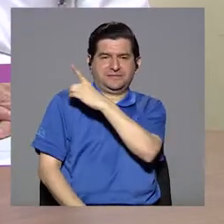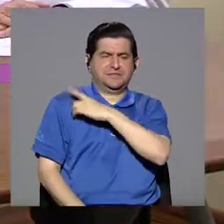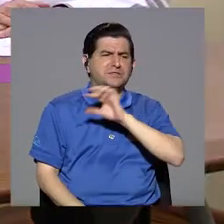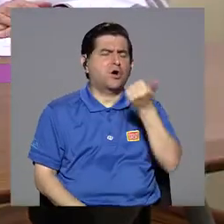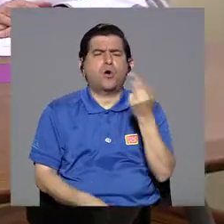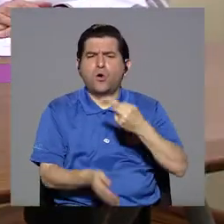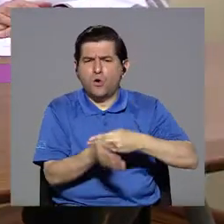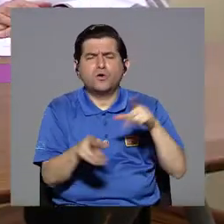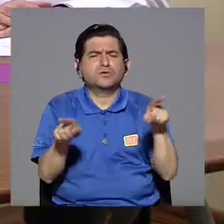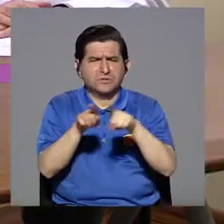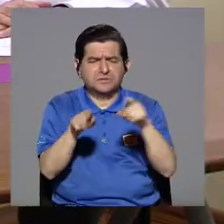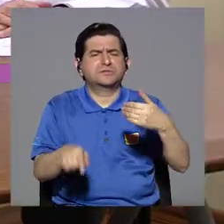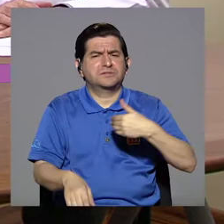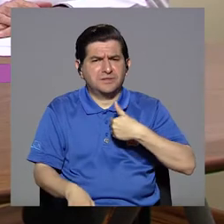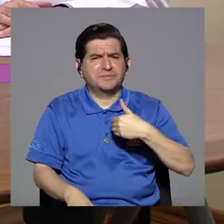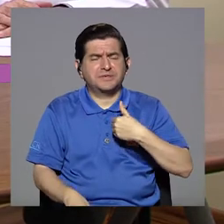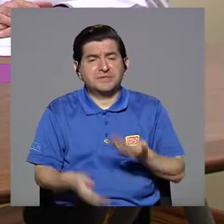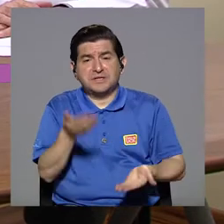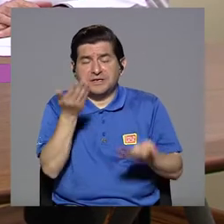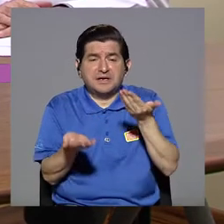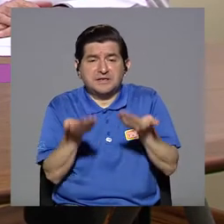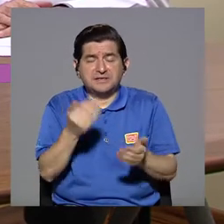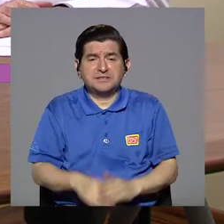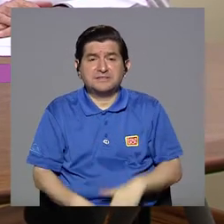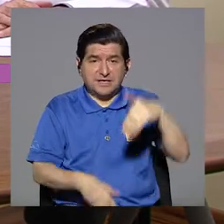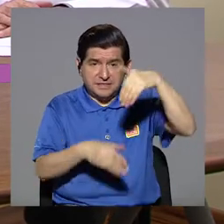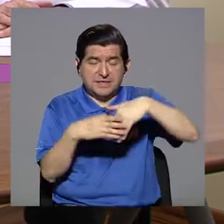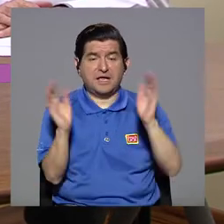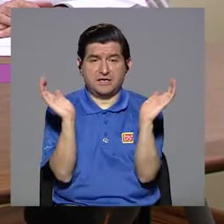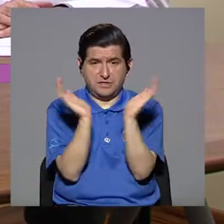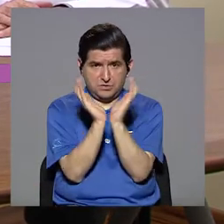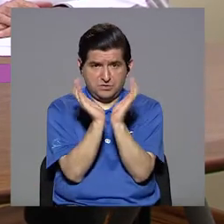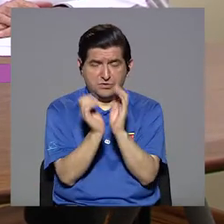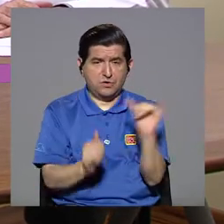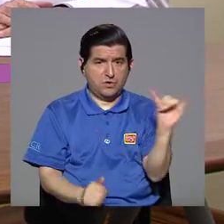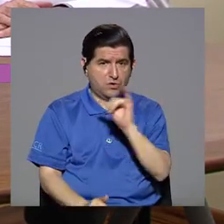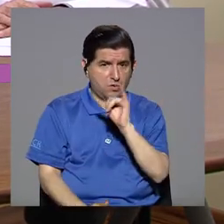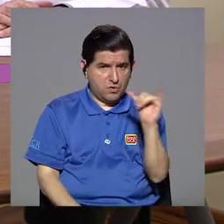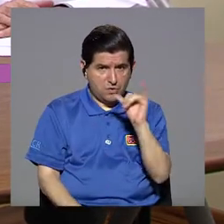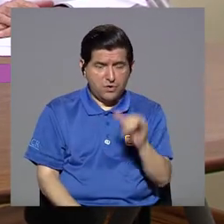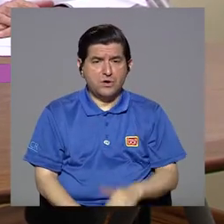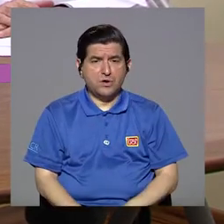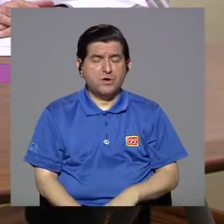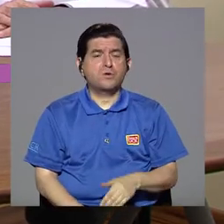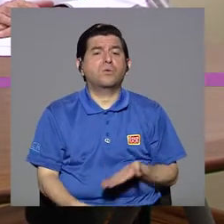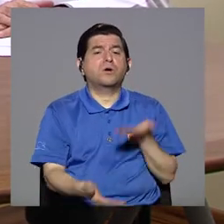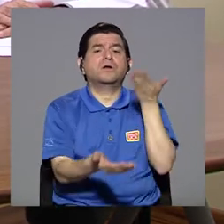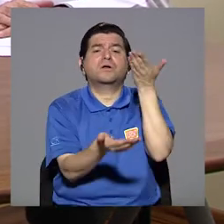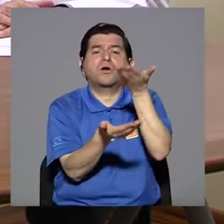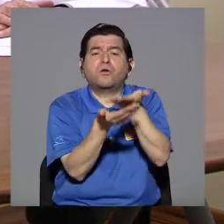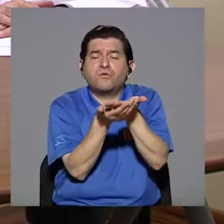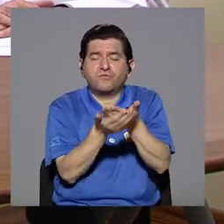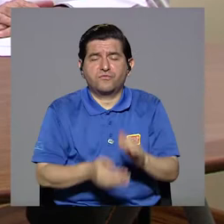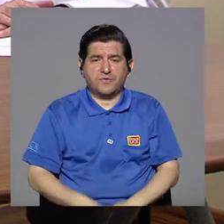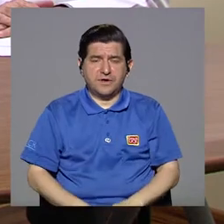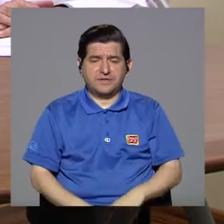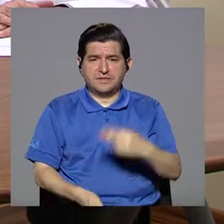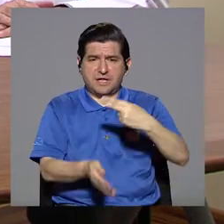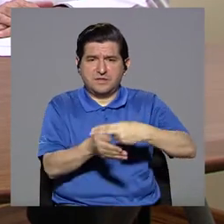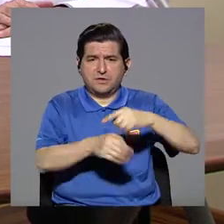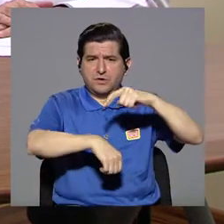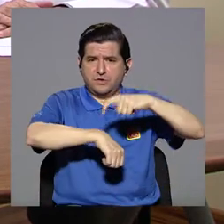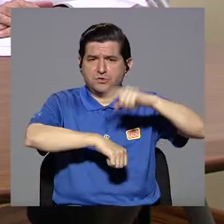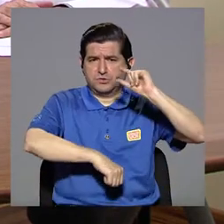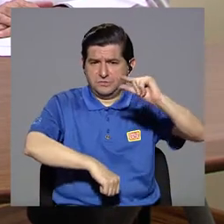allí hay otros hospitales verde también que tienen digamos dentro de la caja que tienen esta oferta digamos de